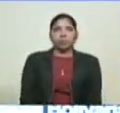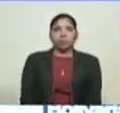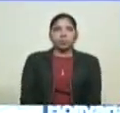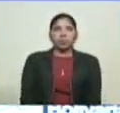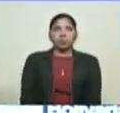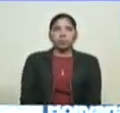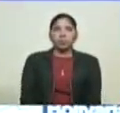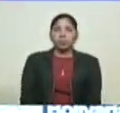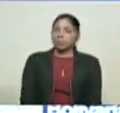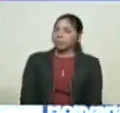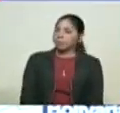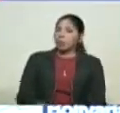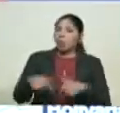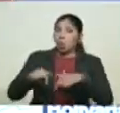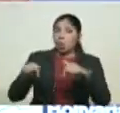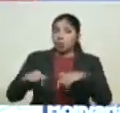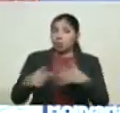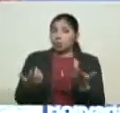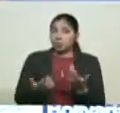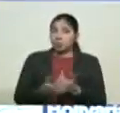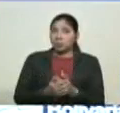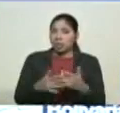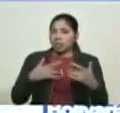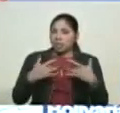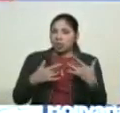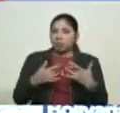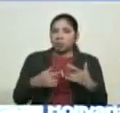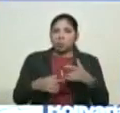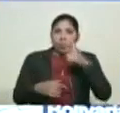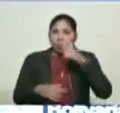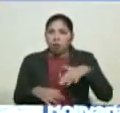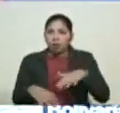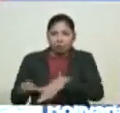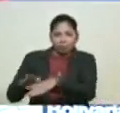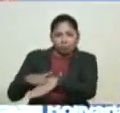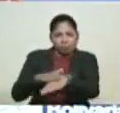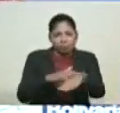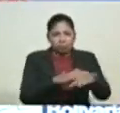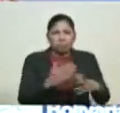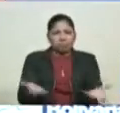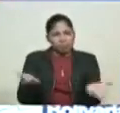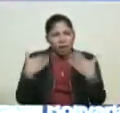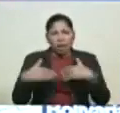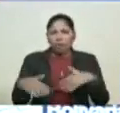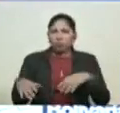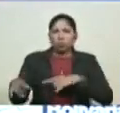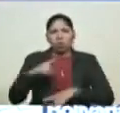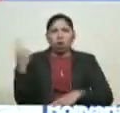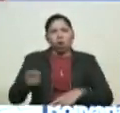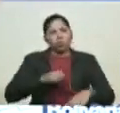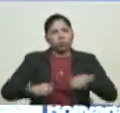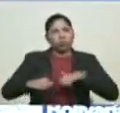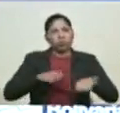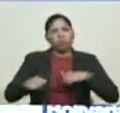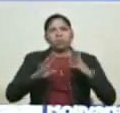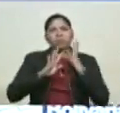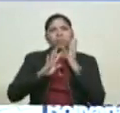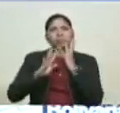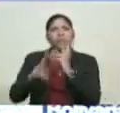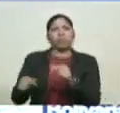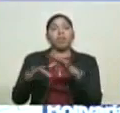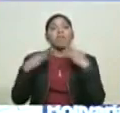la actividad de hoy es movilizar al pueblo, incorporar al pueblo, llamar al pueblo a la participación en